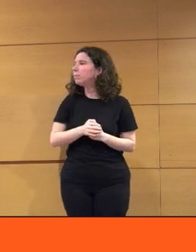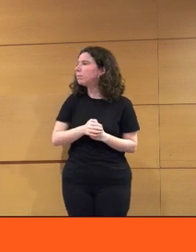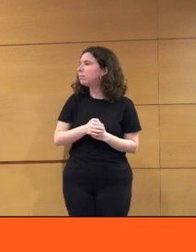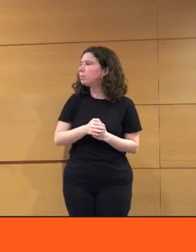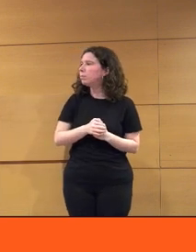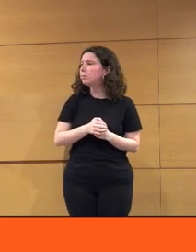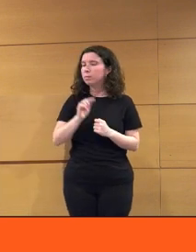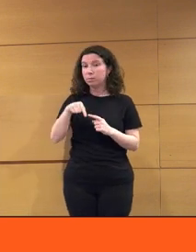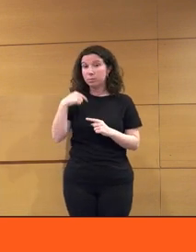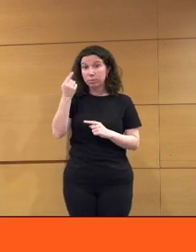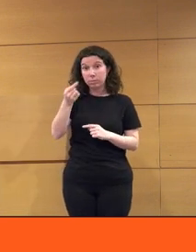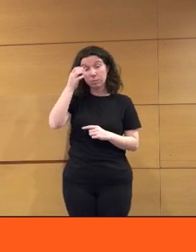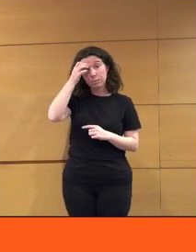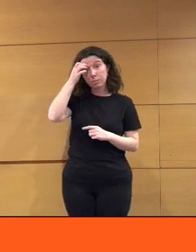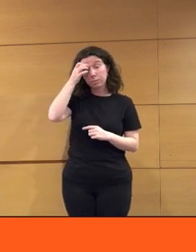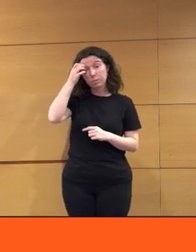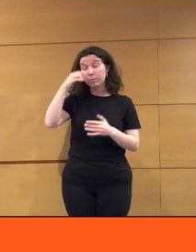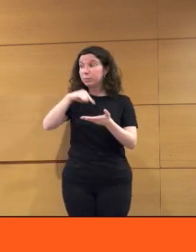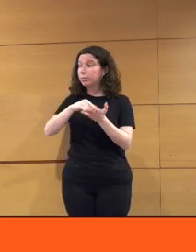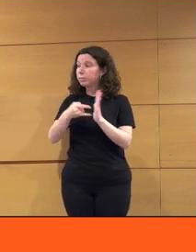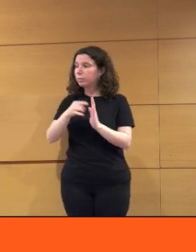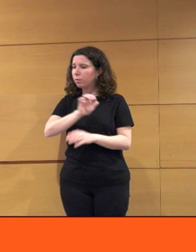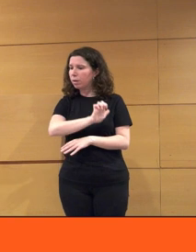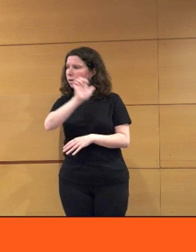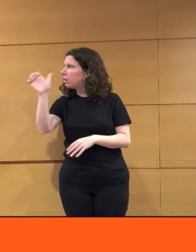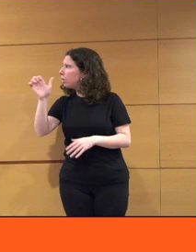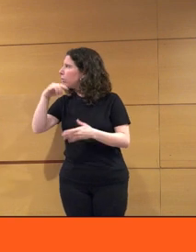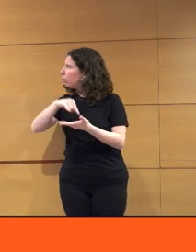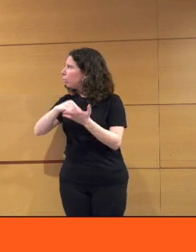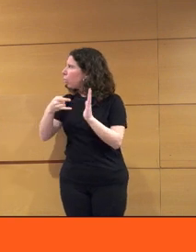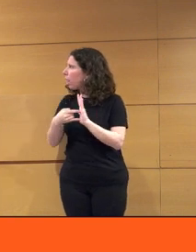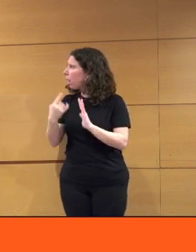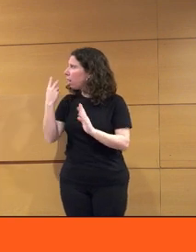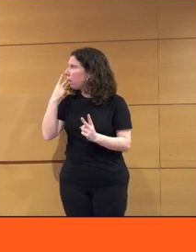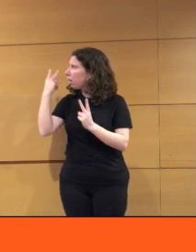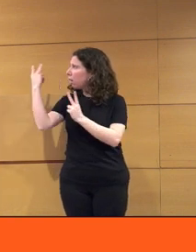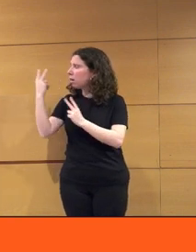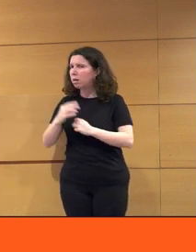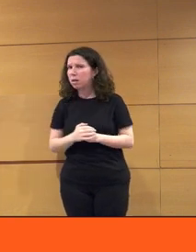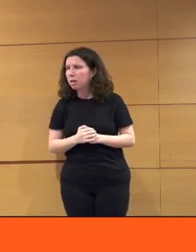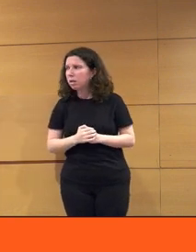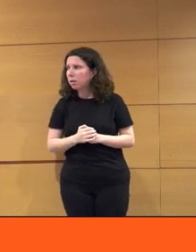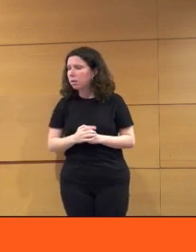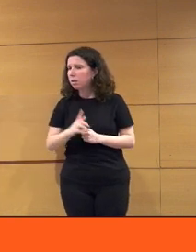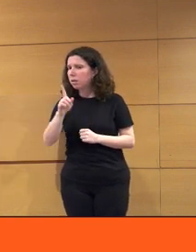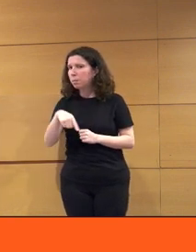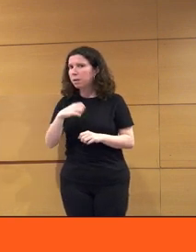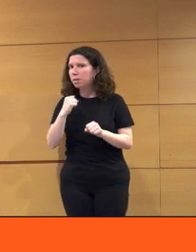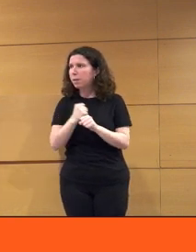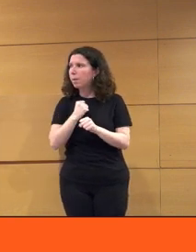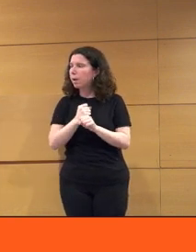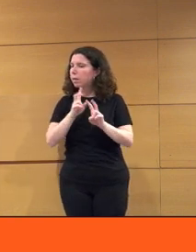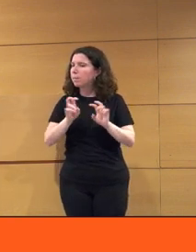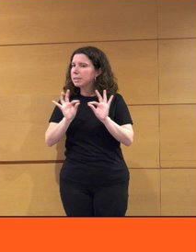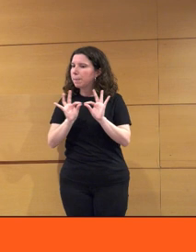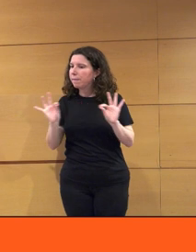A continuación de este proyecto, tuvimos un proyecto europeo en el programa CIF que se llamó Able to Include. Y aquí también trabajamos en simplificación, esta